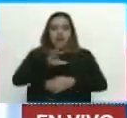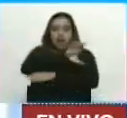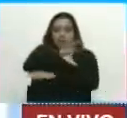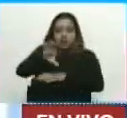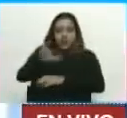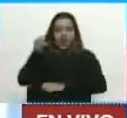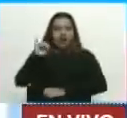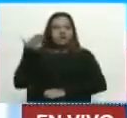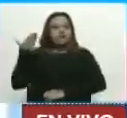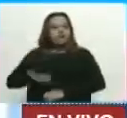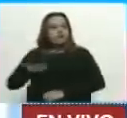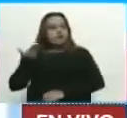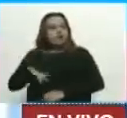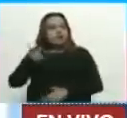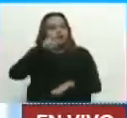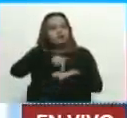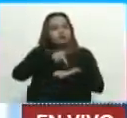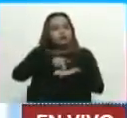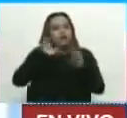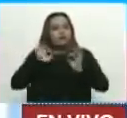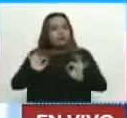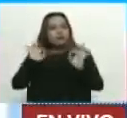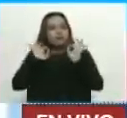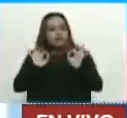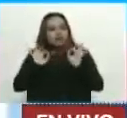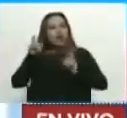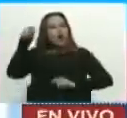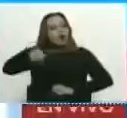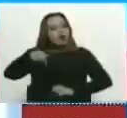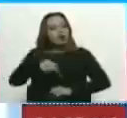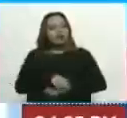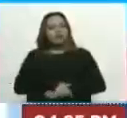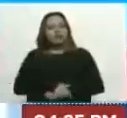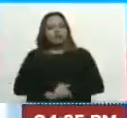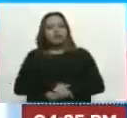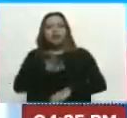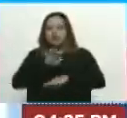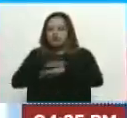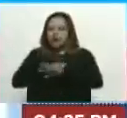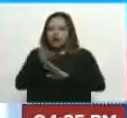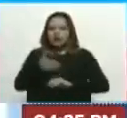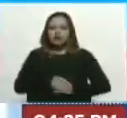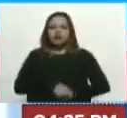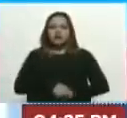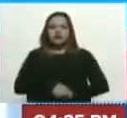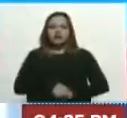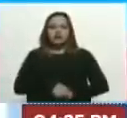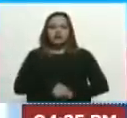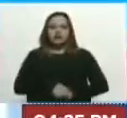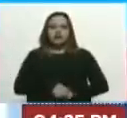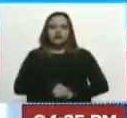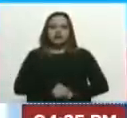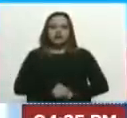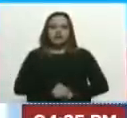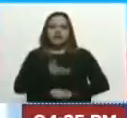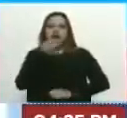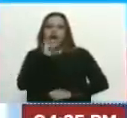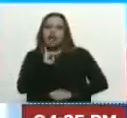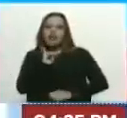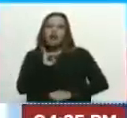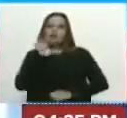un papel especial hoy, porque a pesar de ser países de tamaño